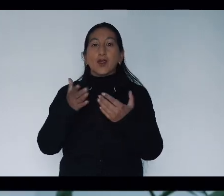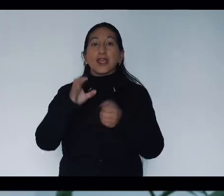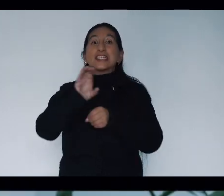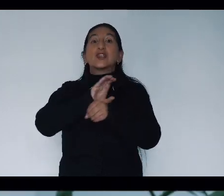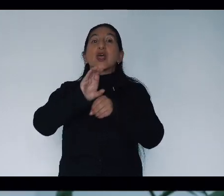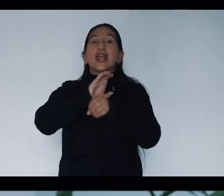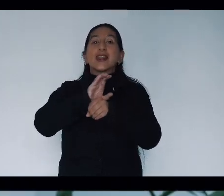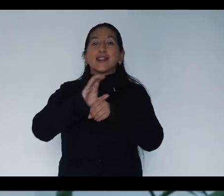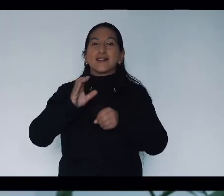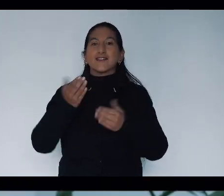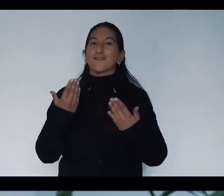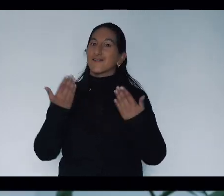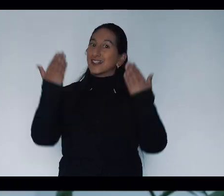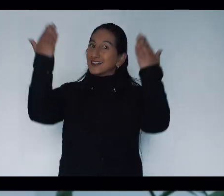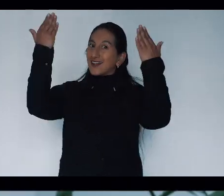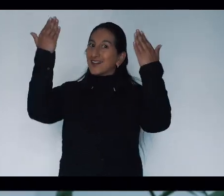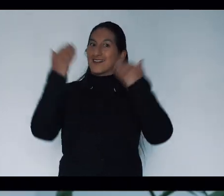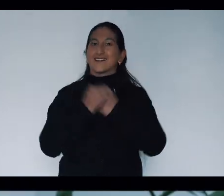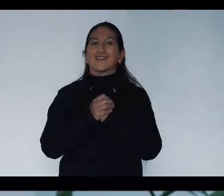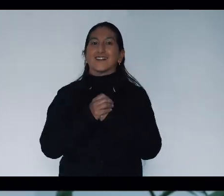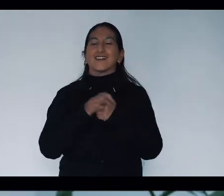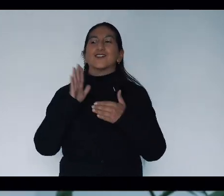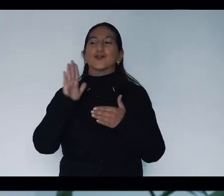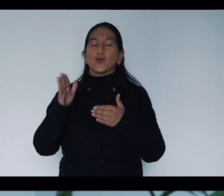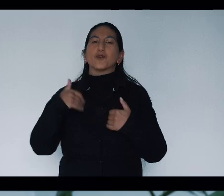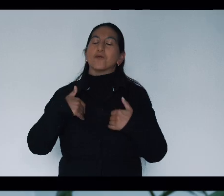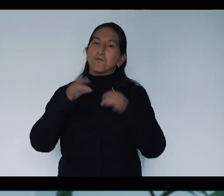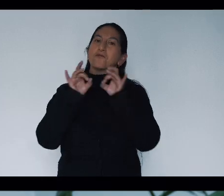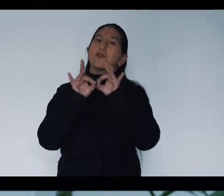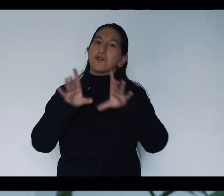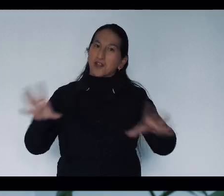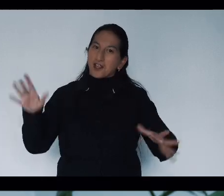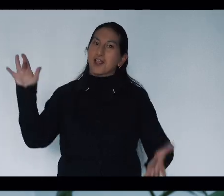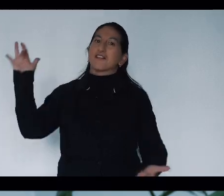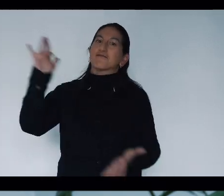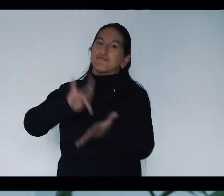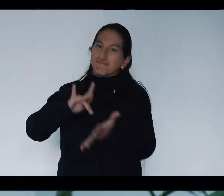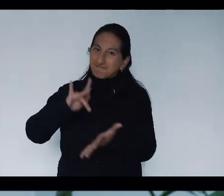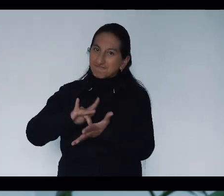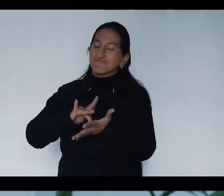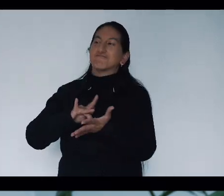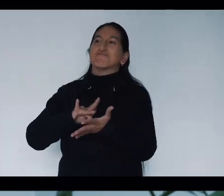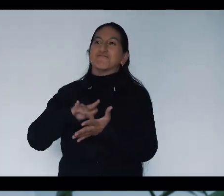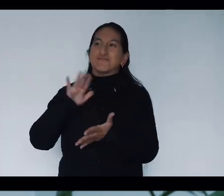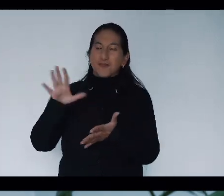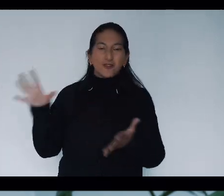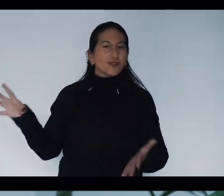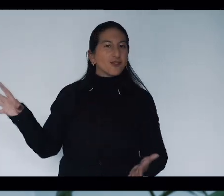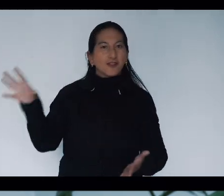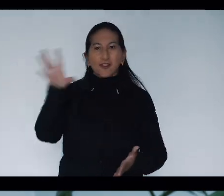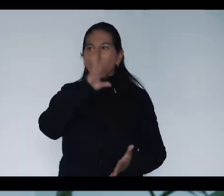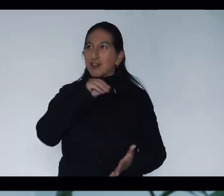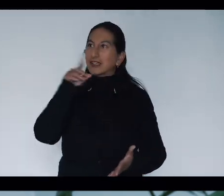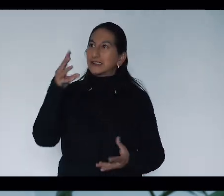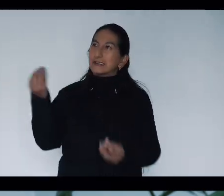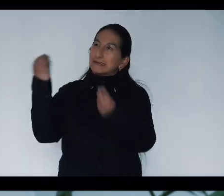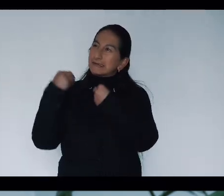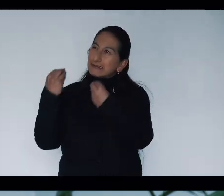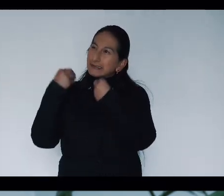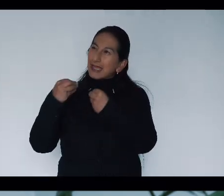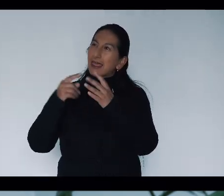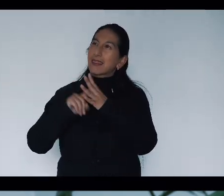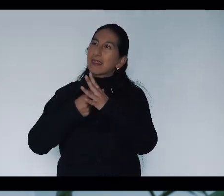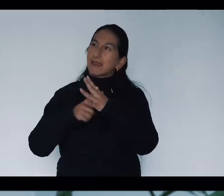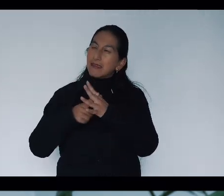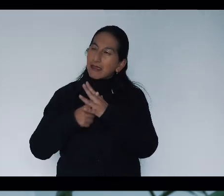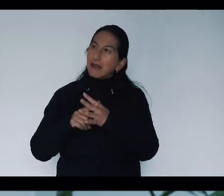tenido la oportunidad en sí de tener todas esas herramientas a través de talleres que se han dictado, en los cuales